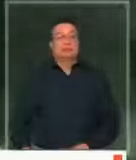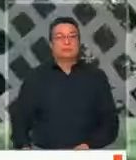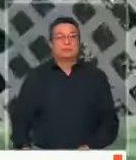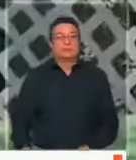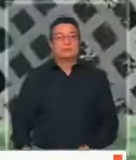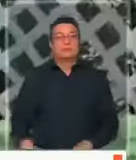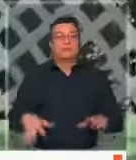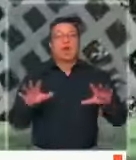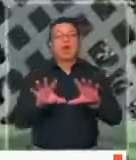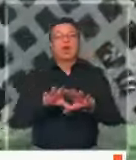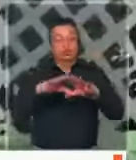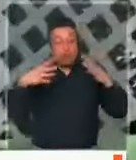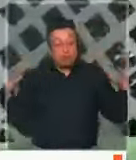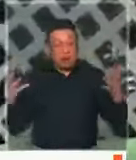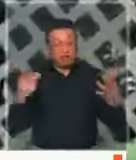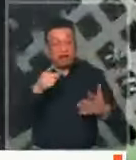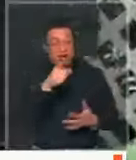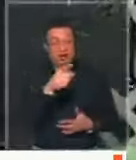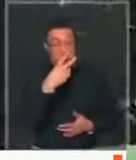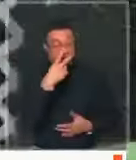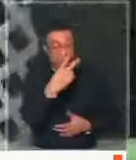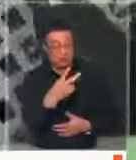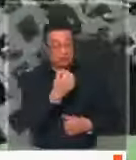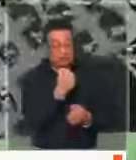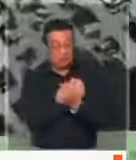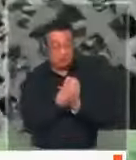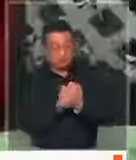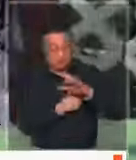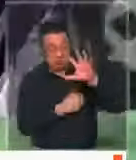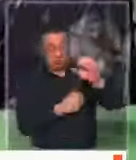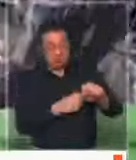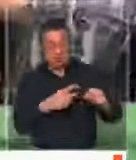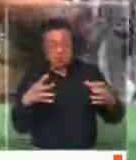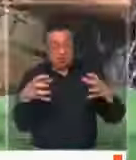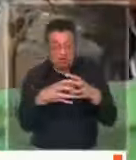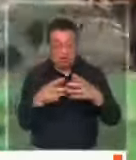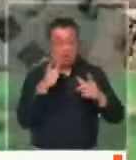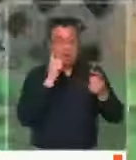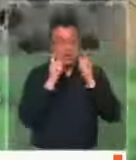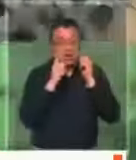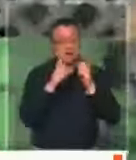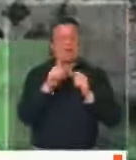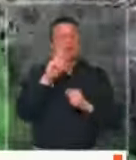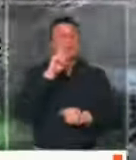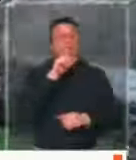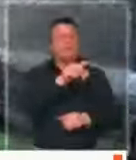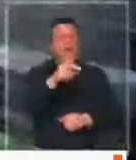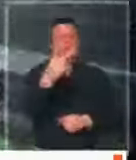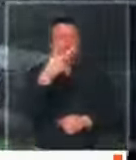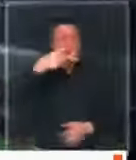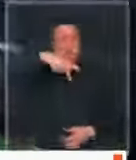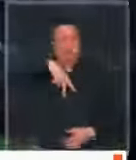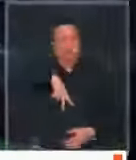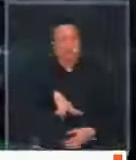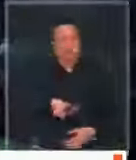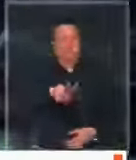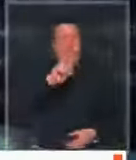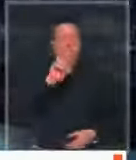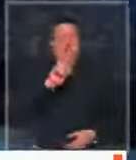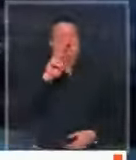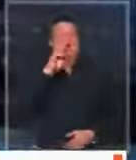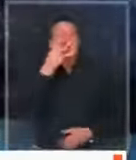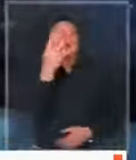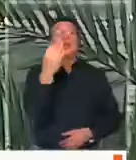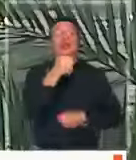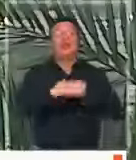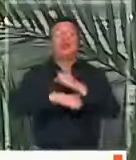La sorpresa fue mayor cuando la policía constata que la peligrosa banda era integrada por gemelos de tan solo 14 años